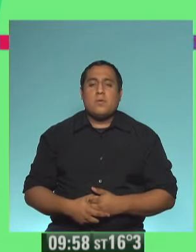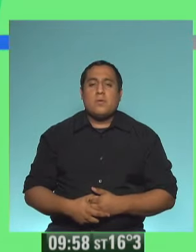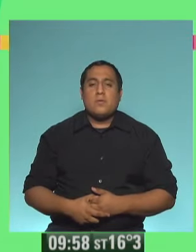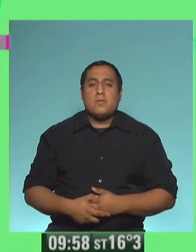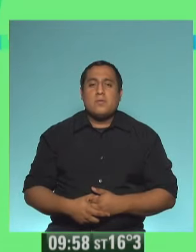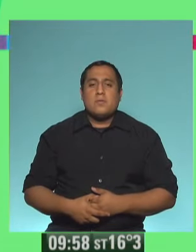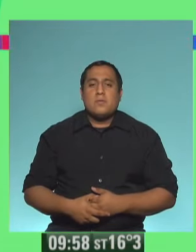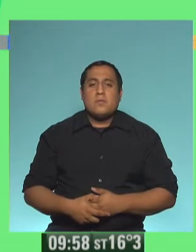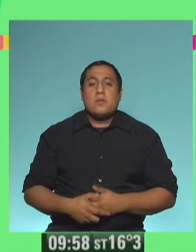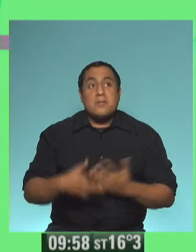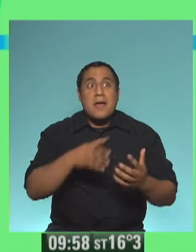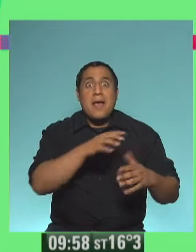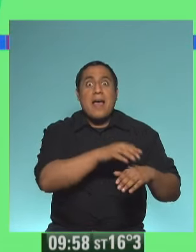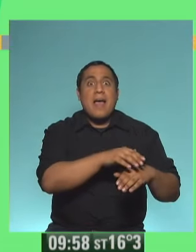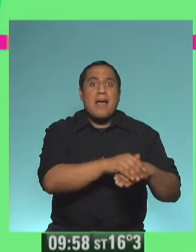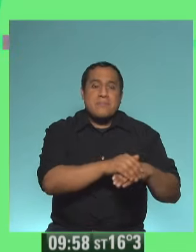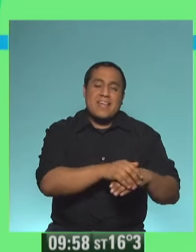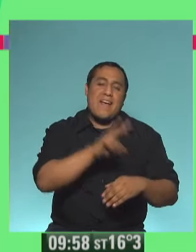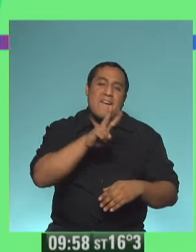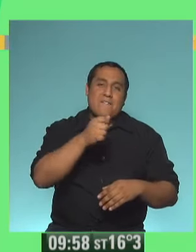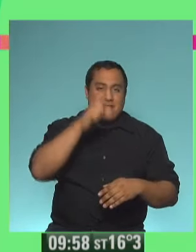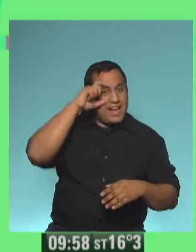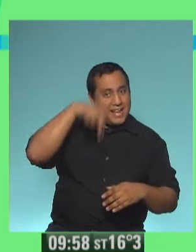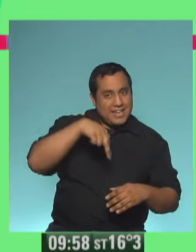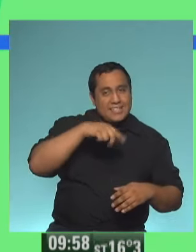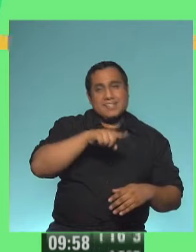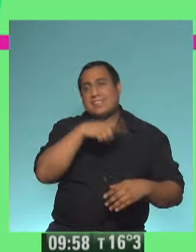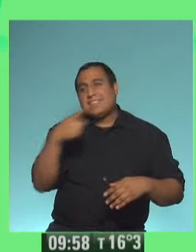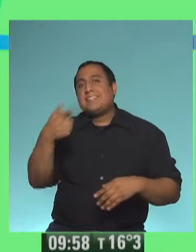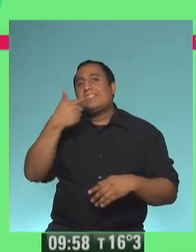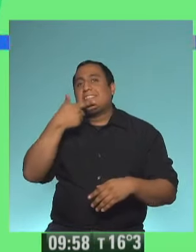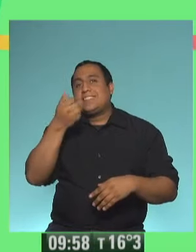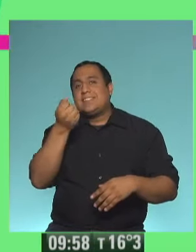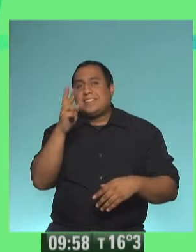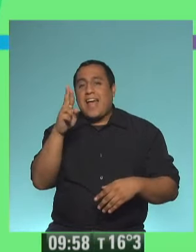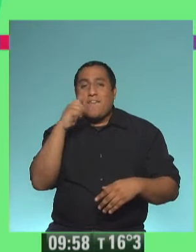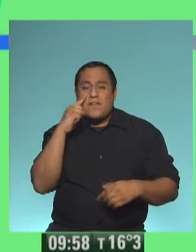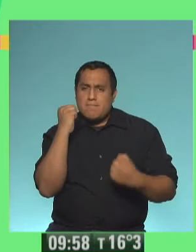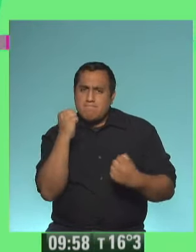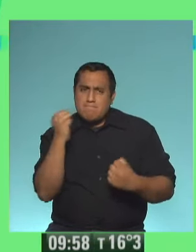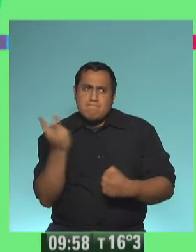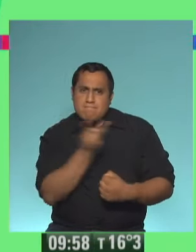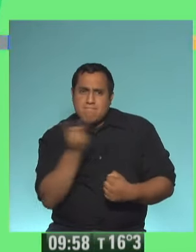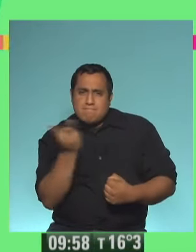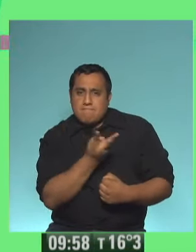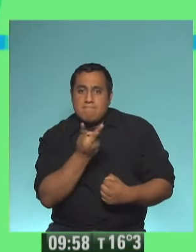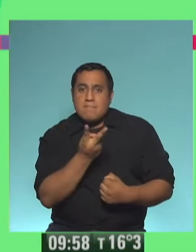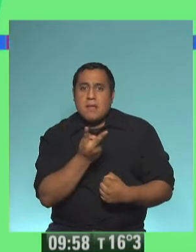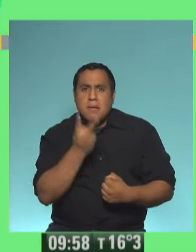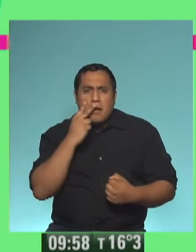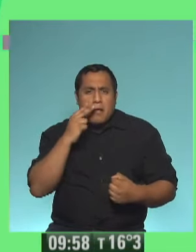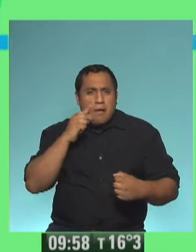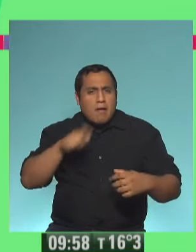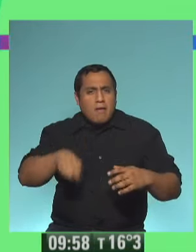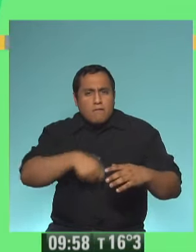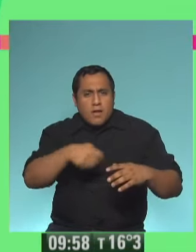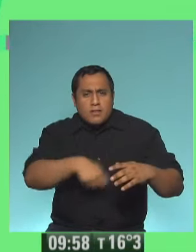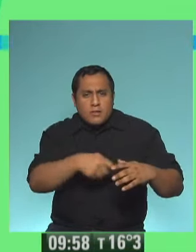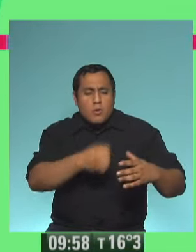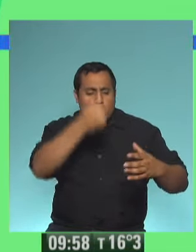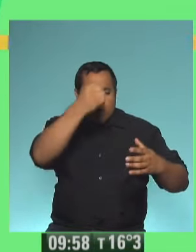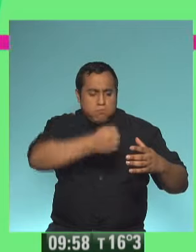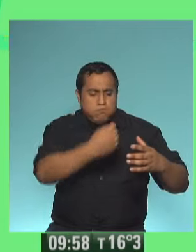Y ahí están, mirá nuestra amiga. Valen y Sabri. Valen y Sabri. Pará, pero Valen y Sabri tienen la batidora, el cucharón,